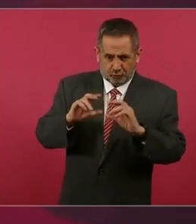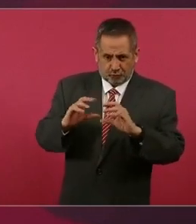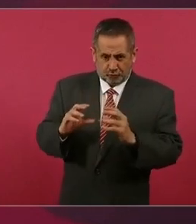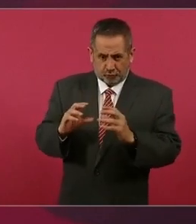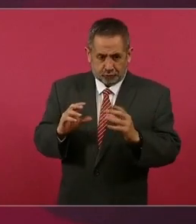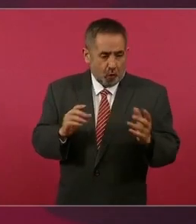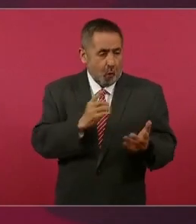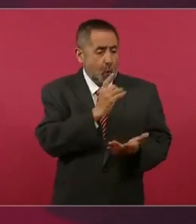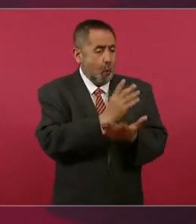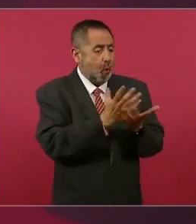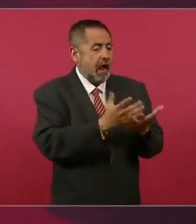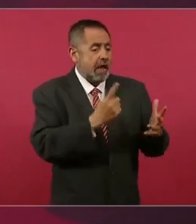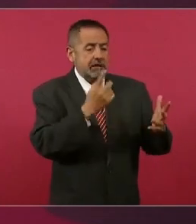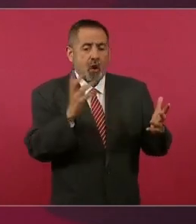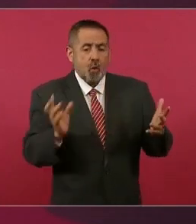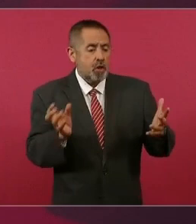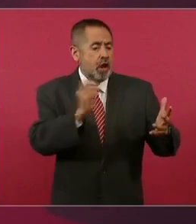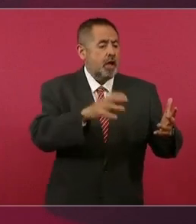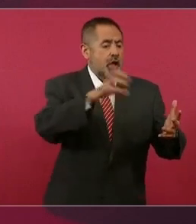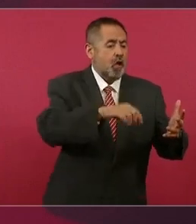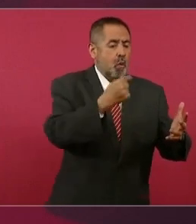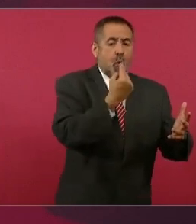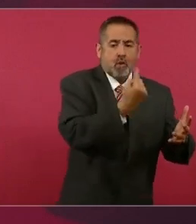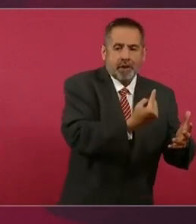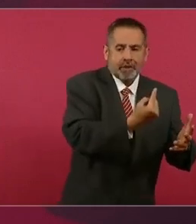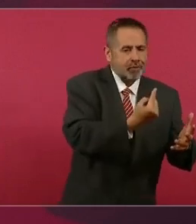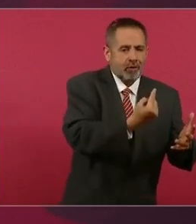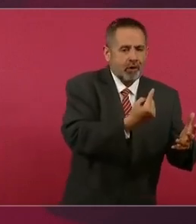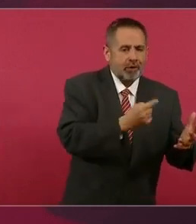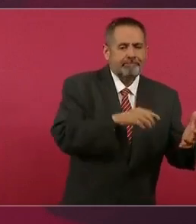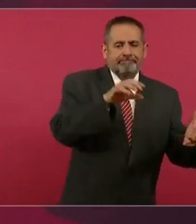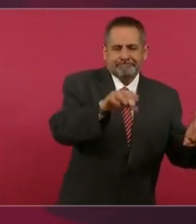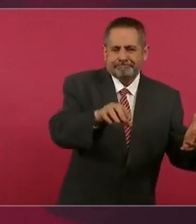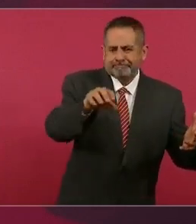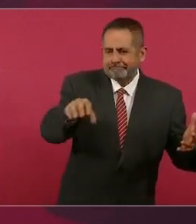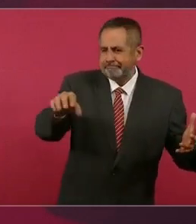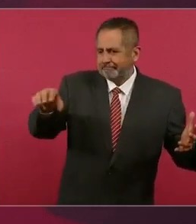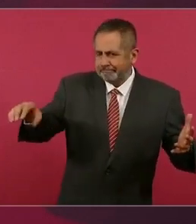Y también le atribuyen a Porfirio Díaz la frase de que pobre México,